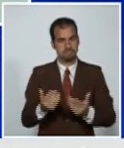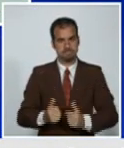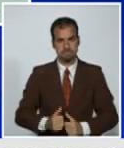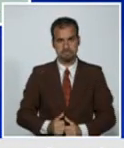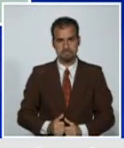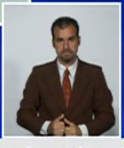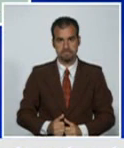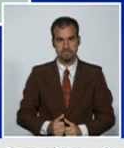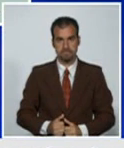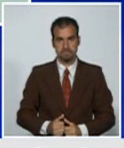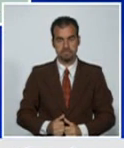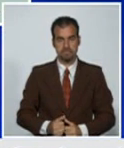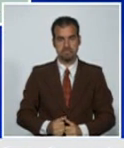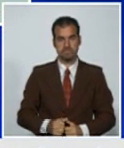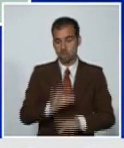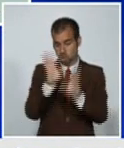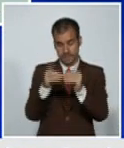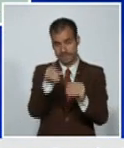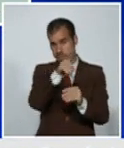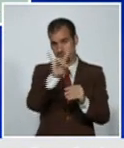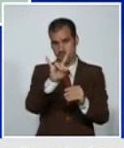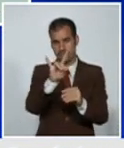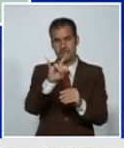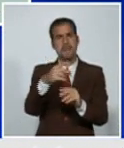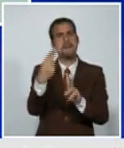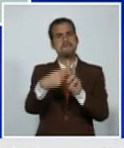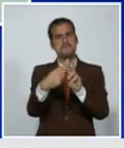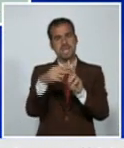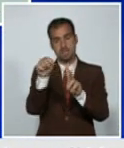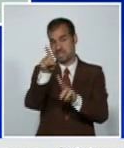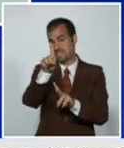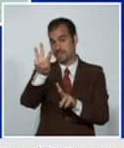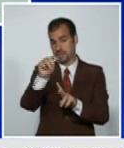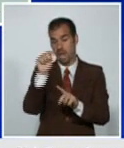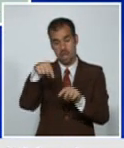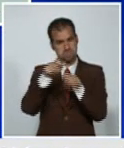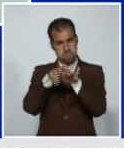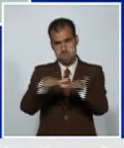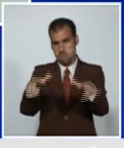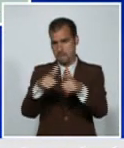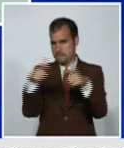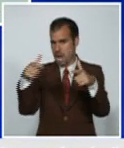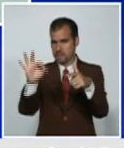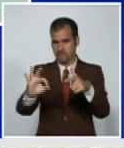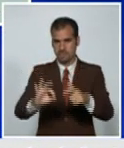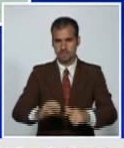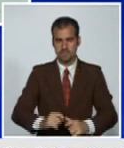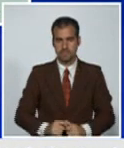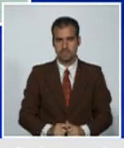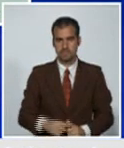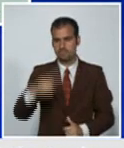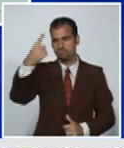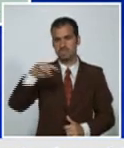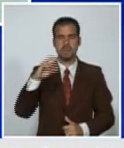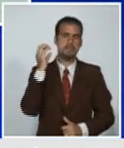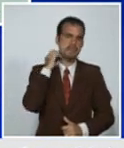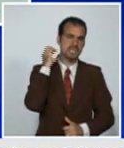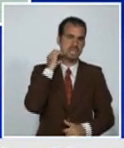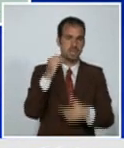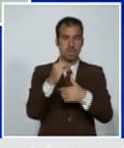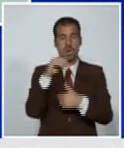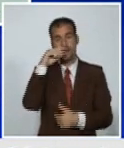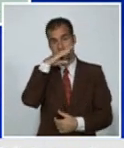mayor número en Bayamo, 13, donde han tenido la mayor transmisión, y Manzanillo y Guisa con 2 cada